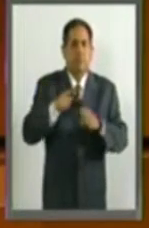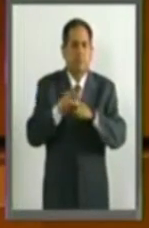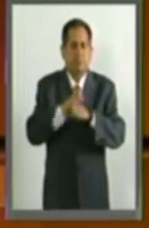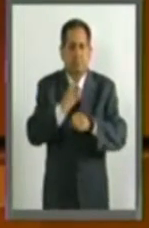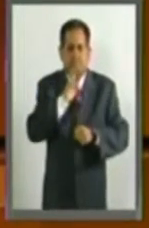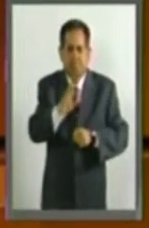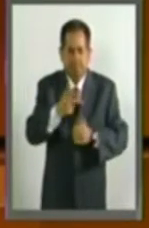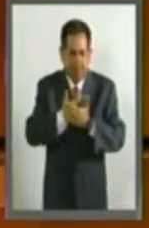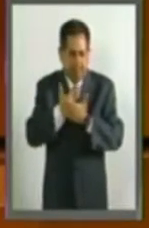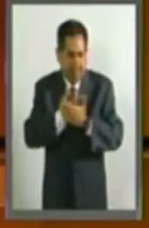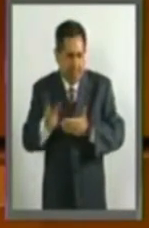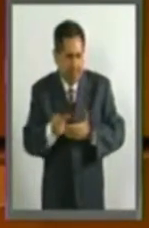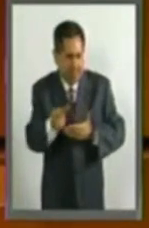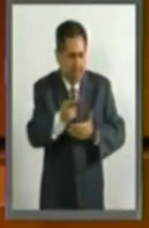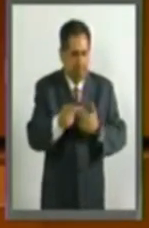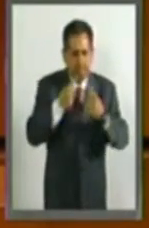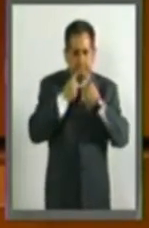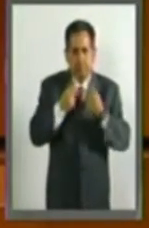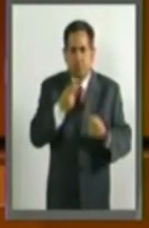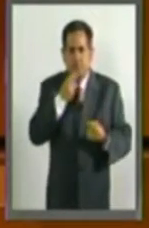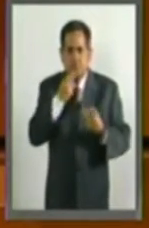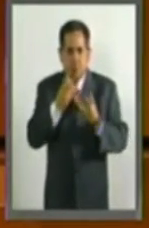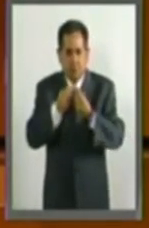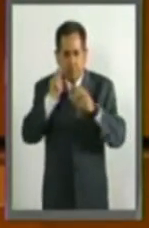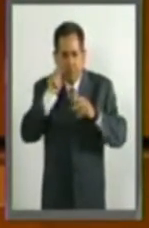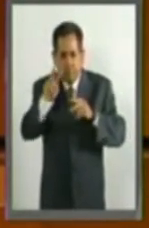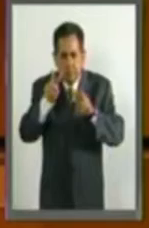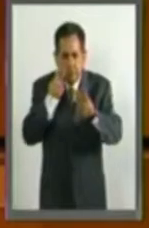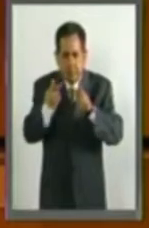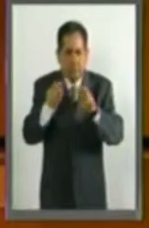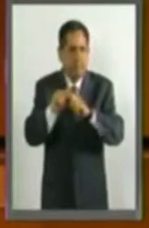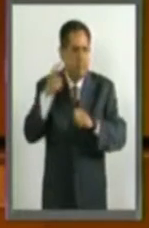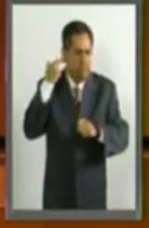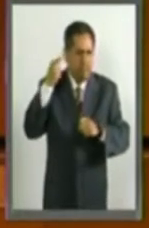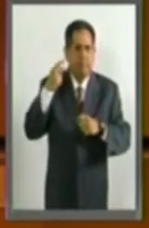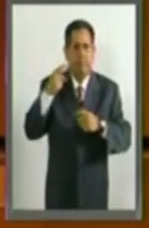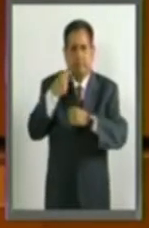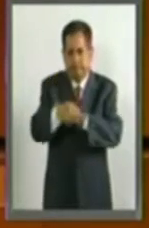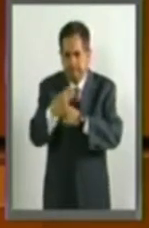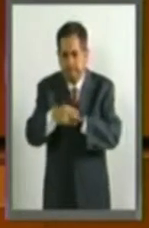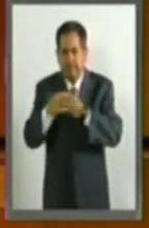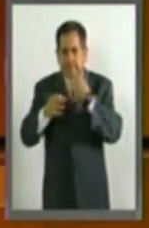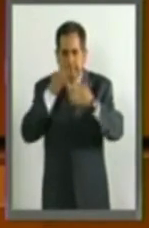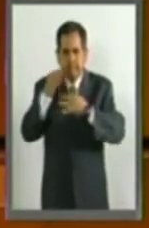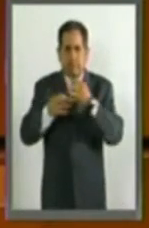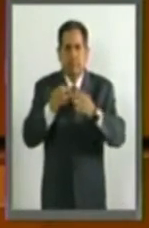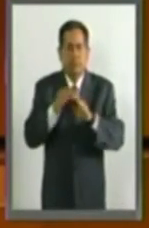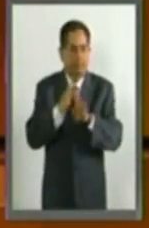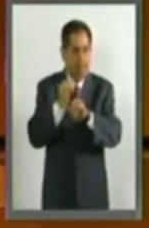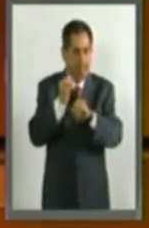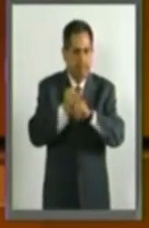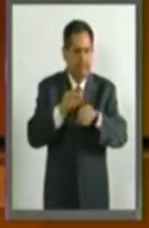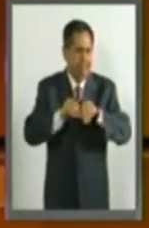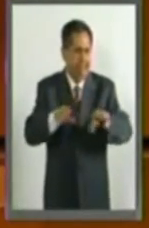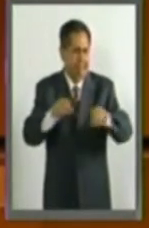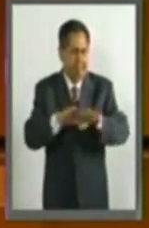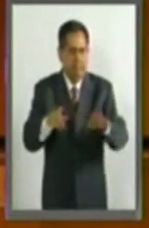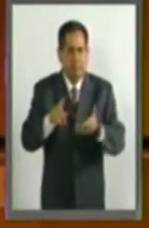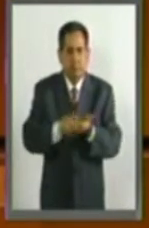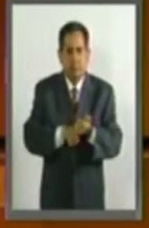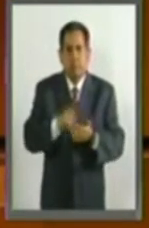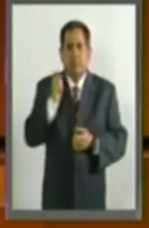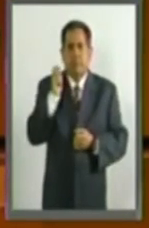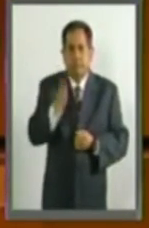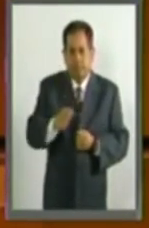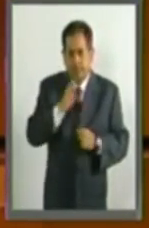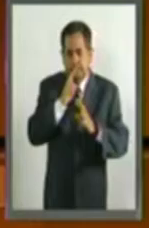resultados de la Encuesta Nacional de Consumo de Contenidos Audiovisuales de Radio, Televisión e Internet, cuyos